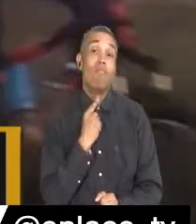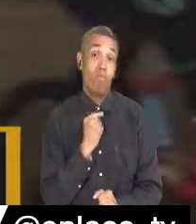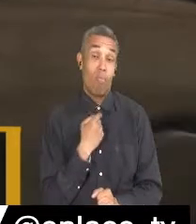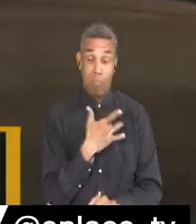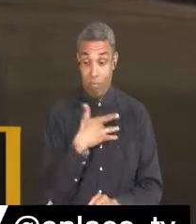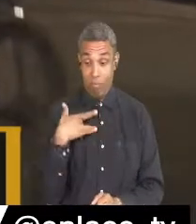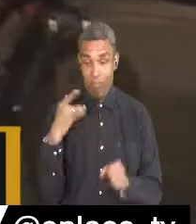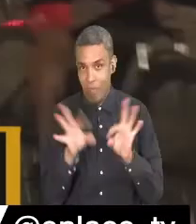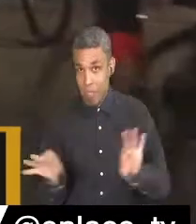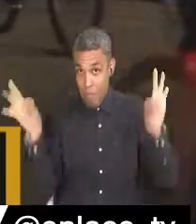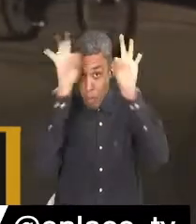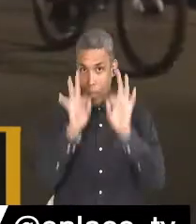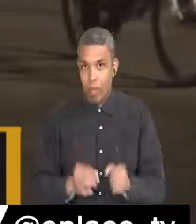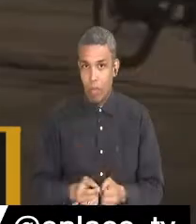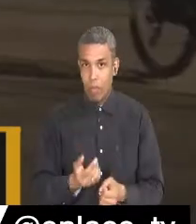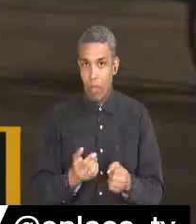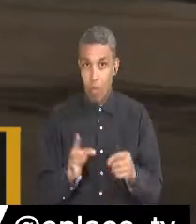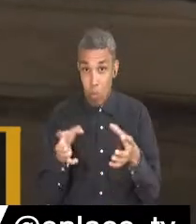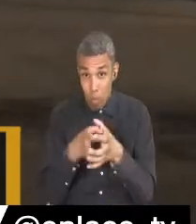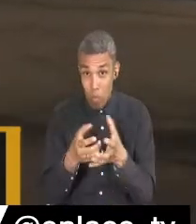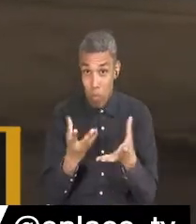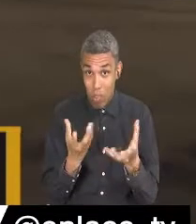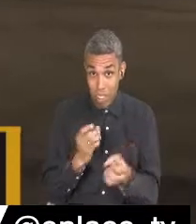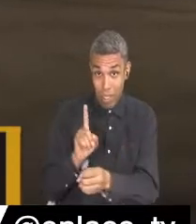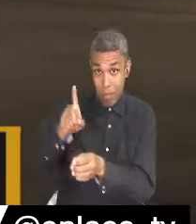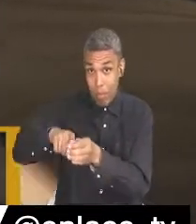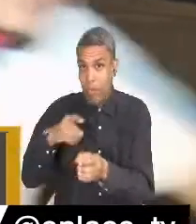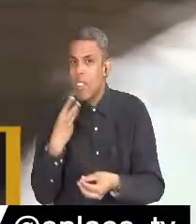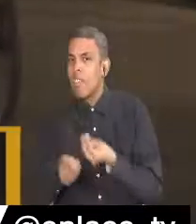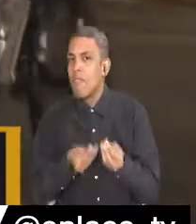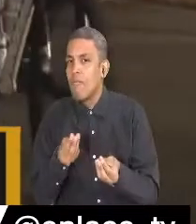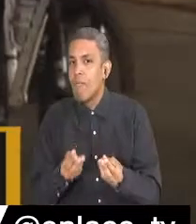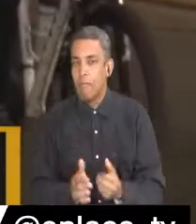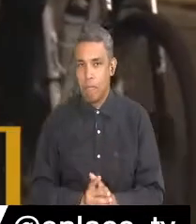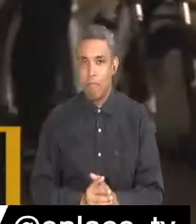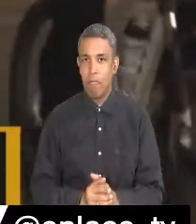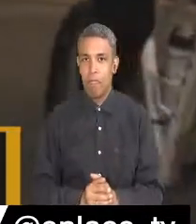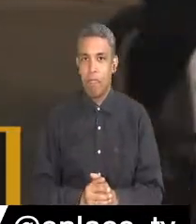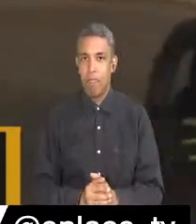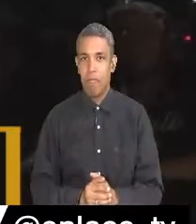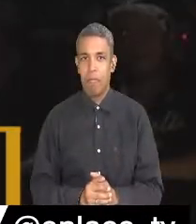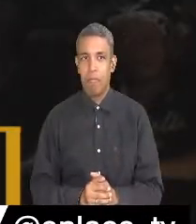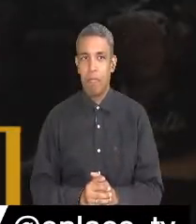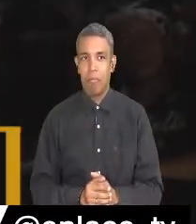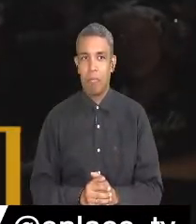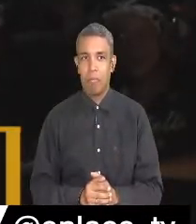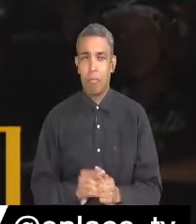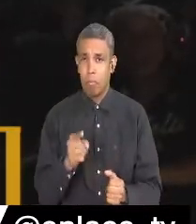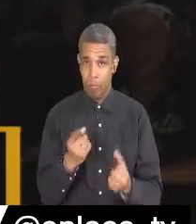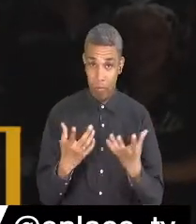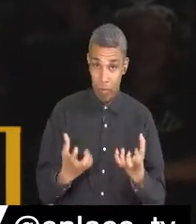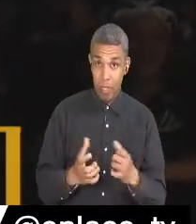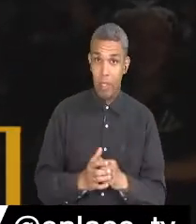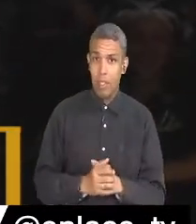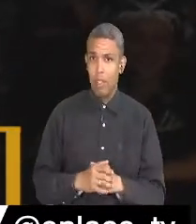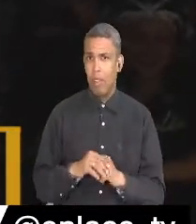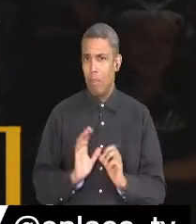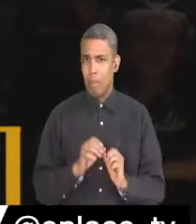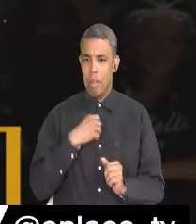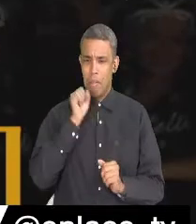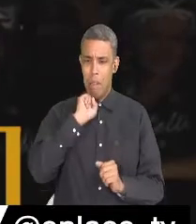Si usted quiere unirse, escuche bien lo que debe hacer. Puede empezar, nosotros decimos a la gente que quiera empezar, que empiece por las vías de